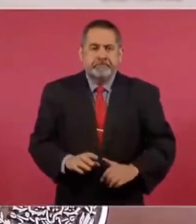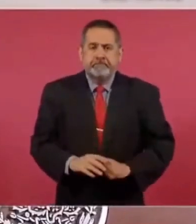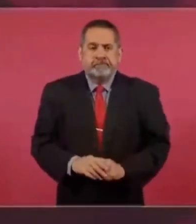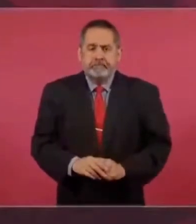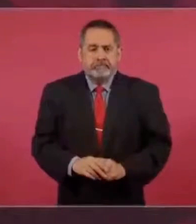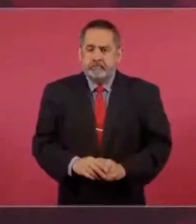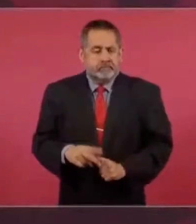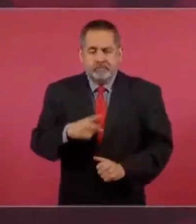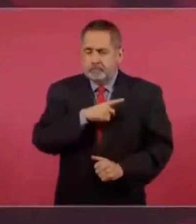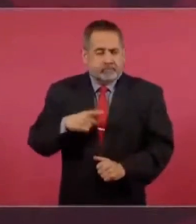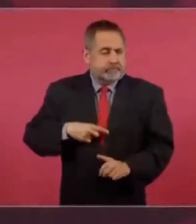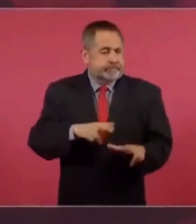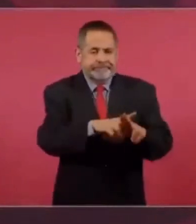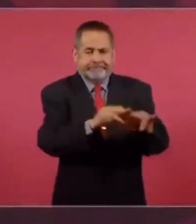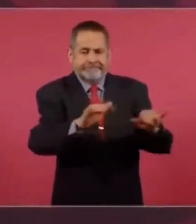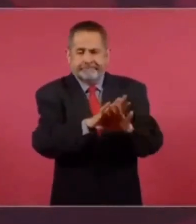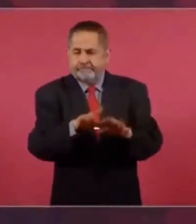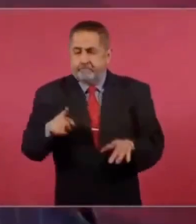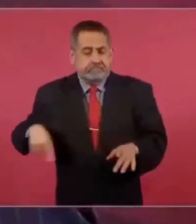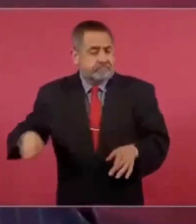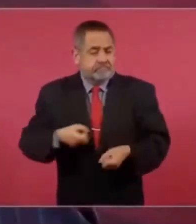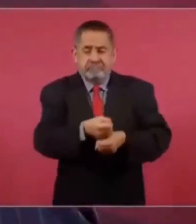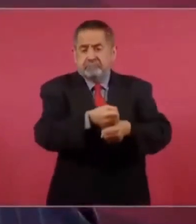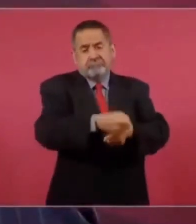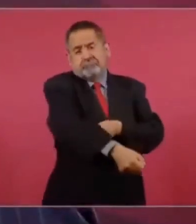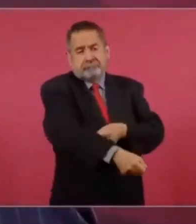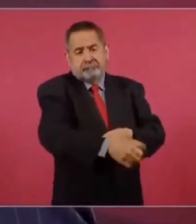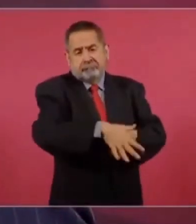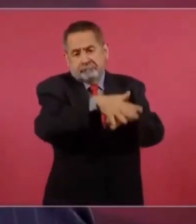para reprimir a nadie.